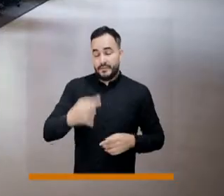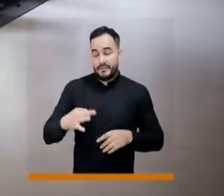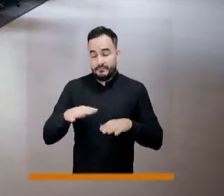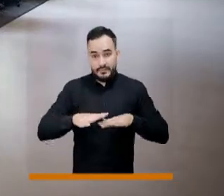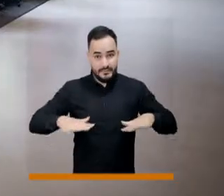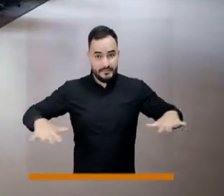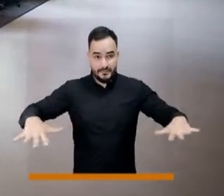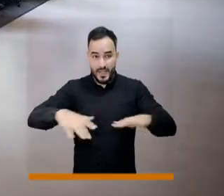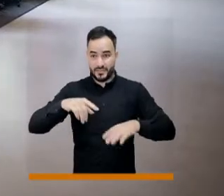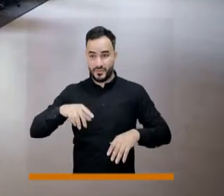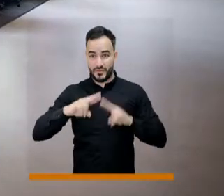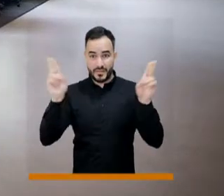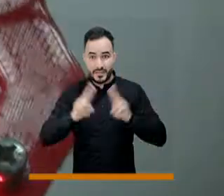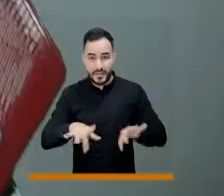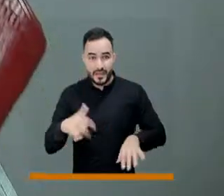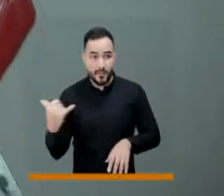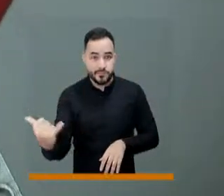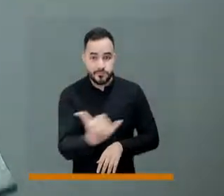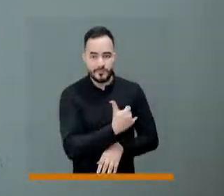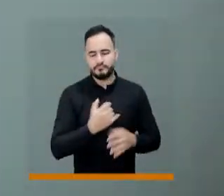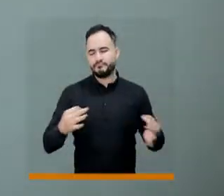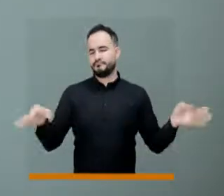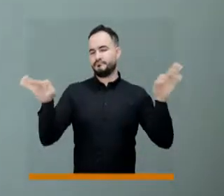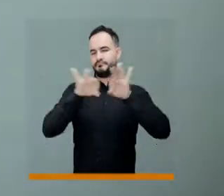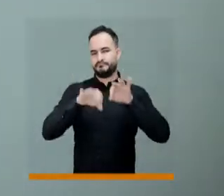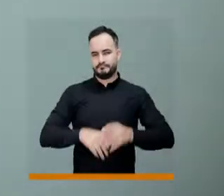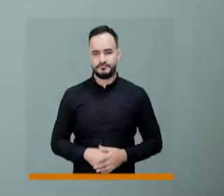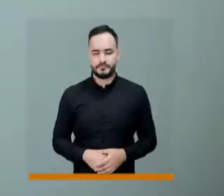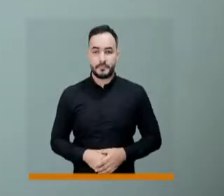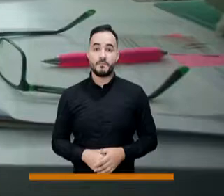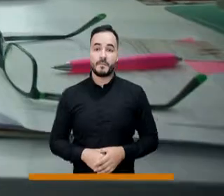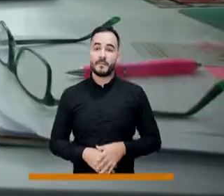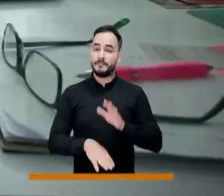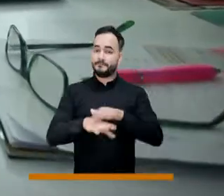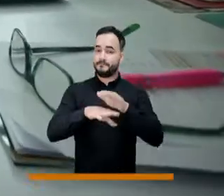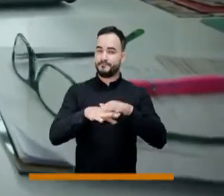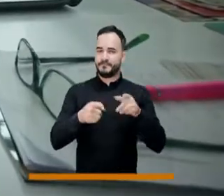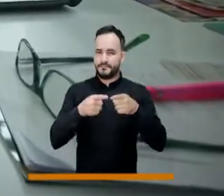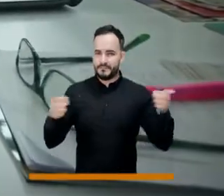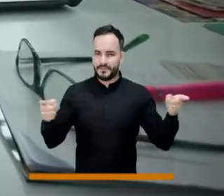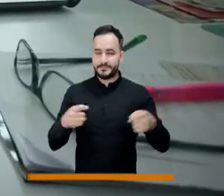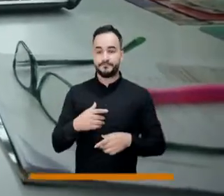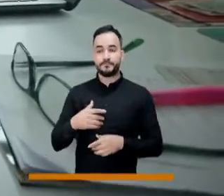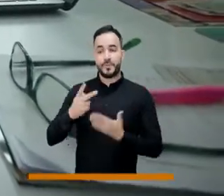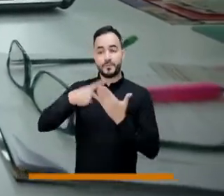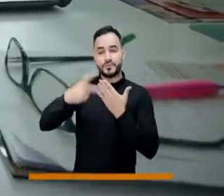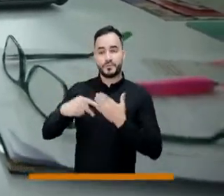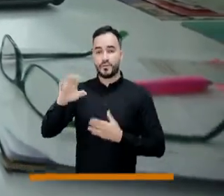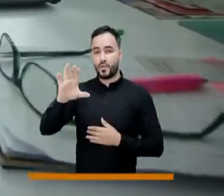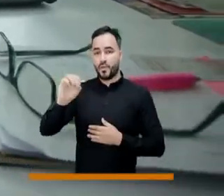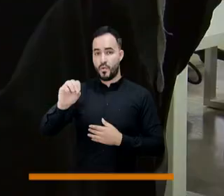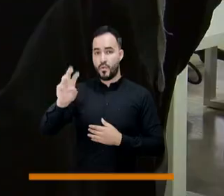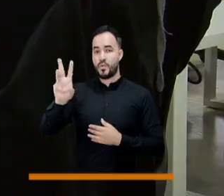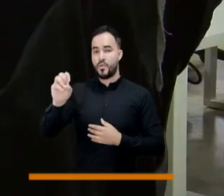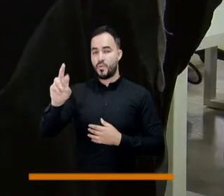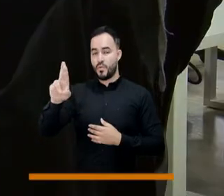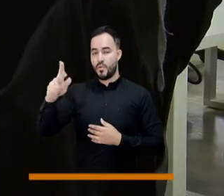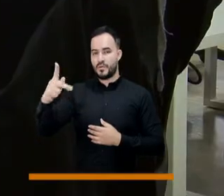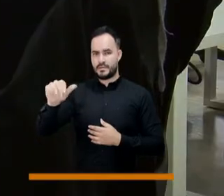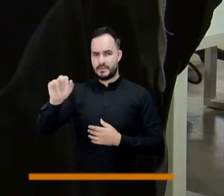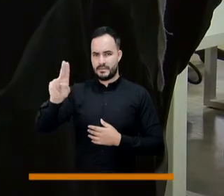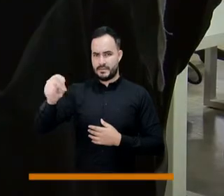Aura Marleni. Muy importante explicar que el programa de coworking crea